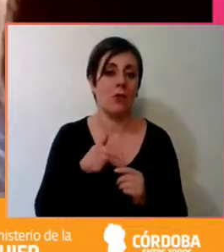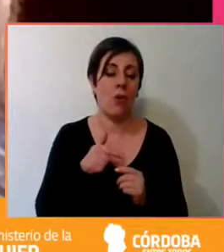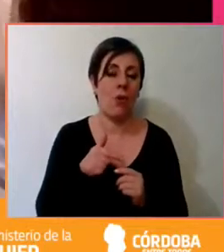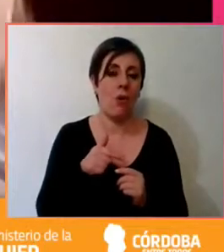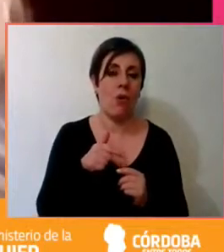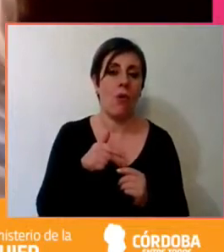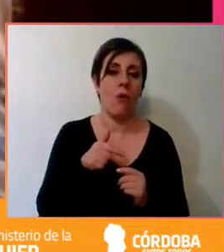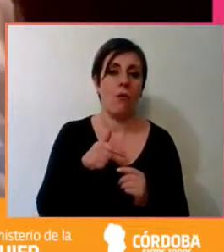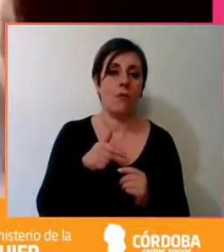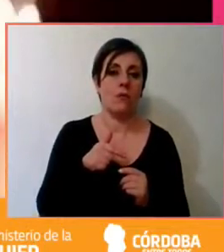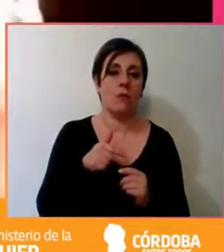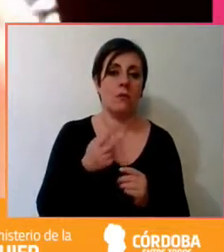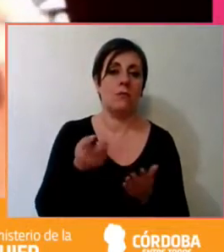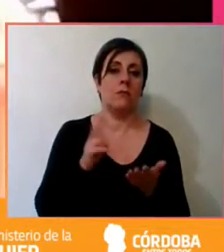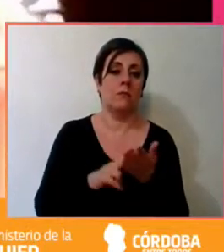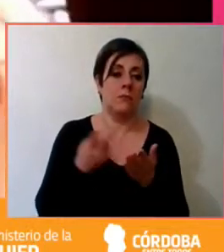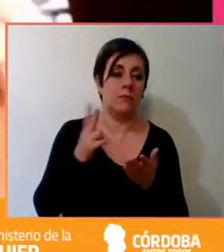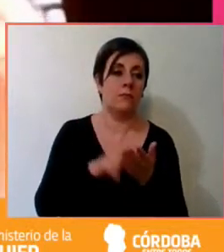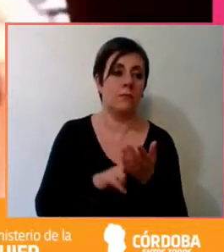está recreándose